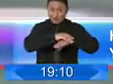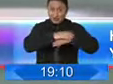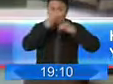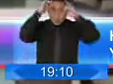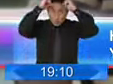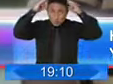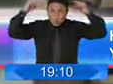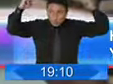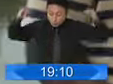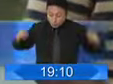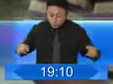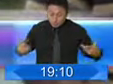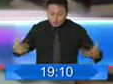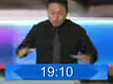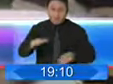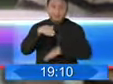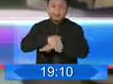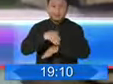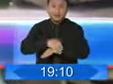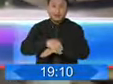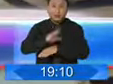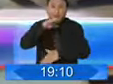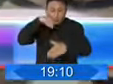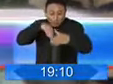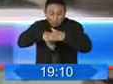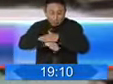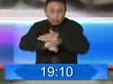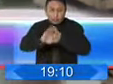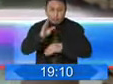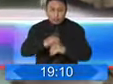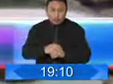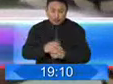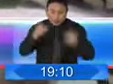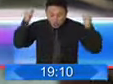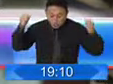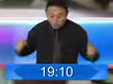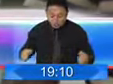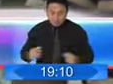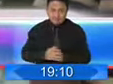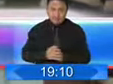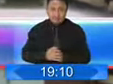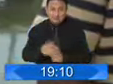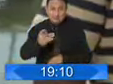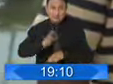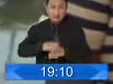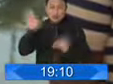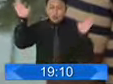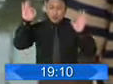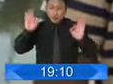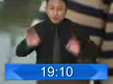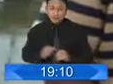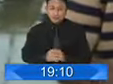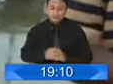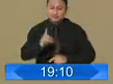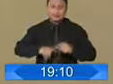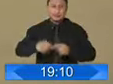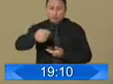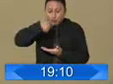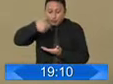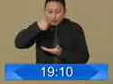Y ya si más tarde tengo que comer en el toldo, en meterme al toldo para comer, o los mosquitos ya, porque no se puede comer así